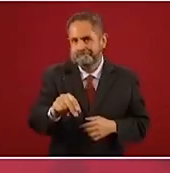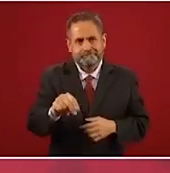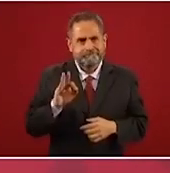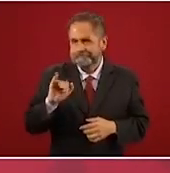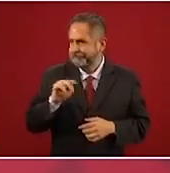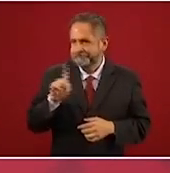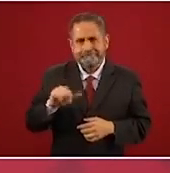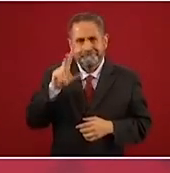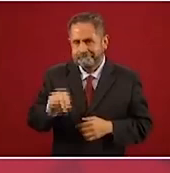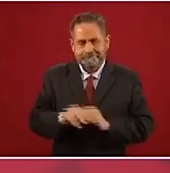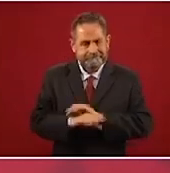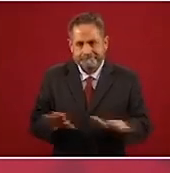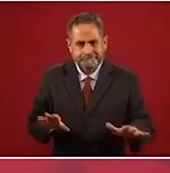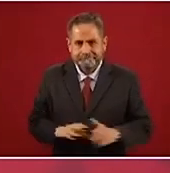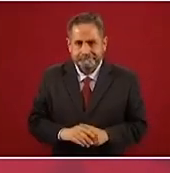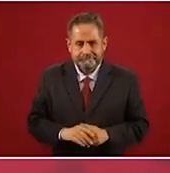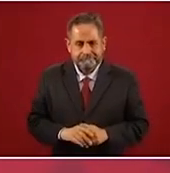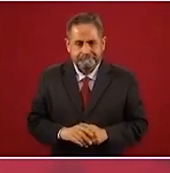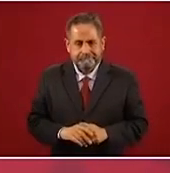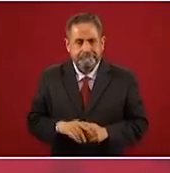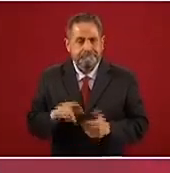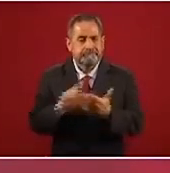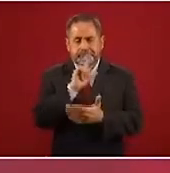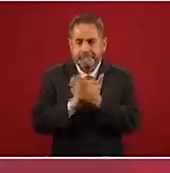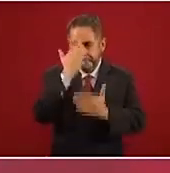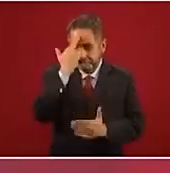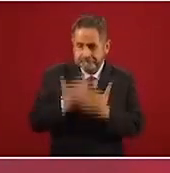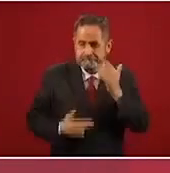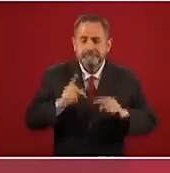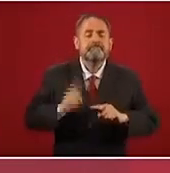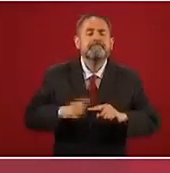como era antes. Que sea delito grave